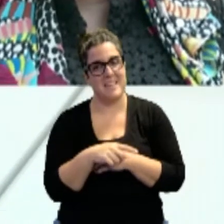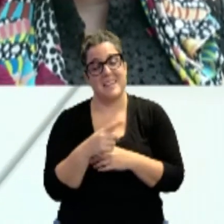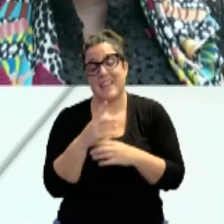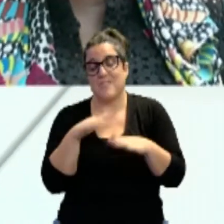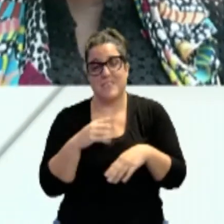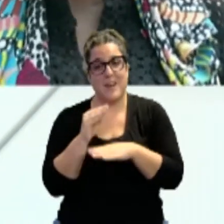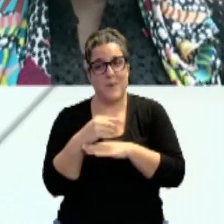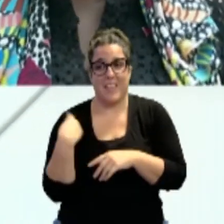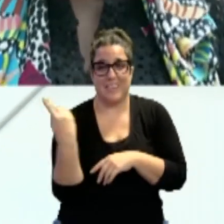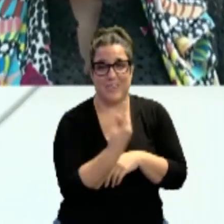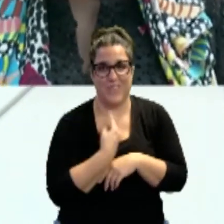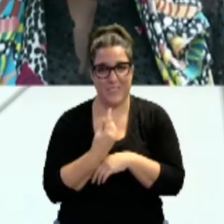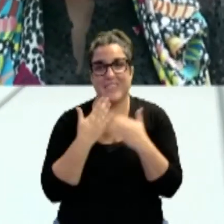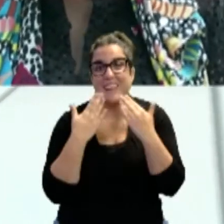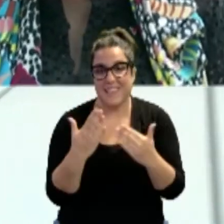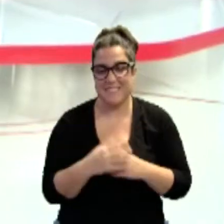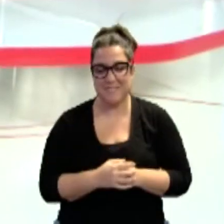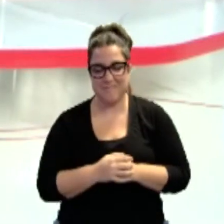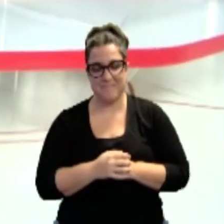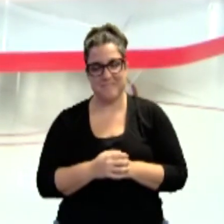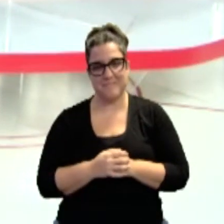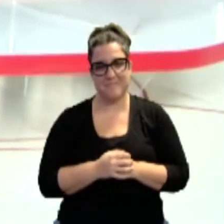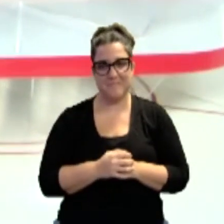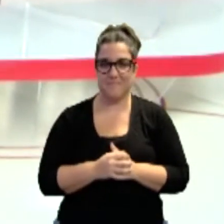cuidaremos todos y todas. Gracias.